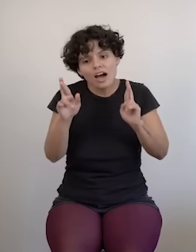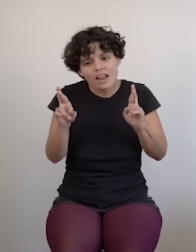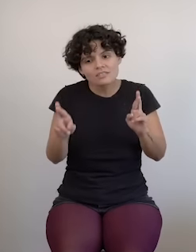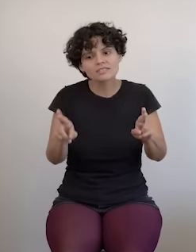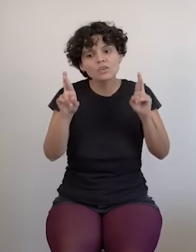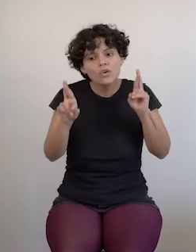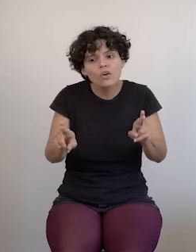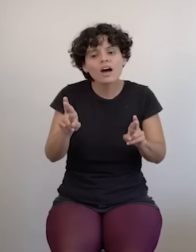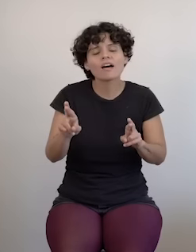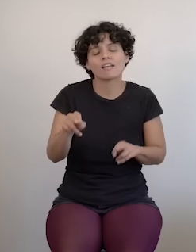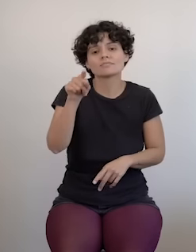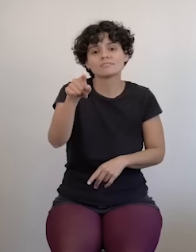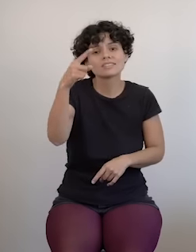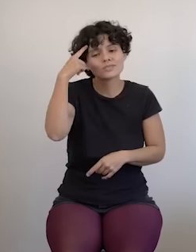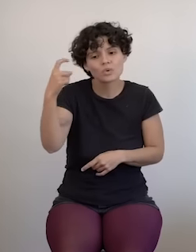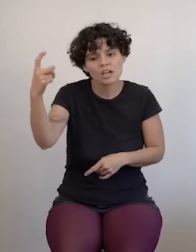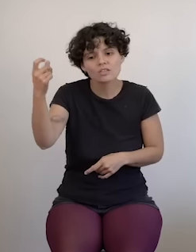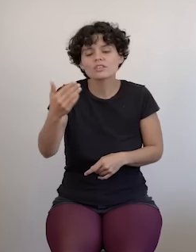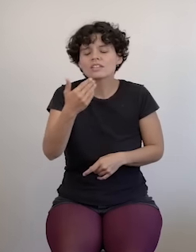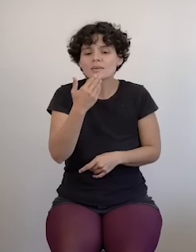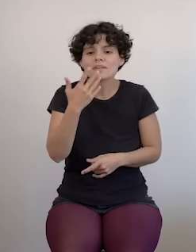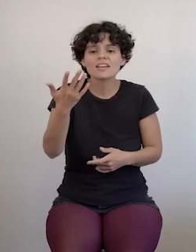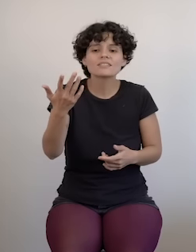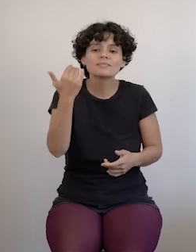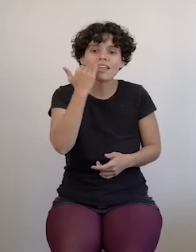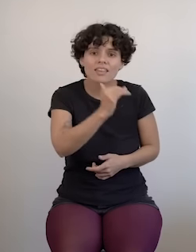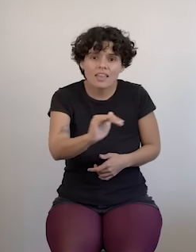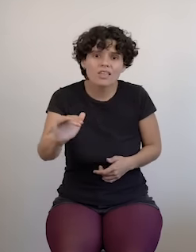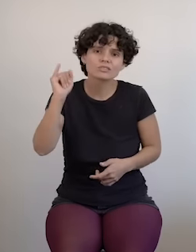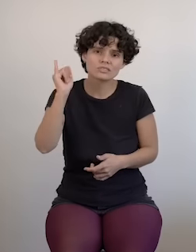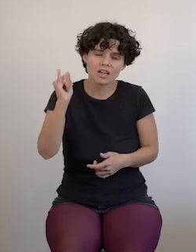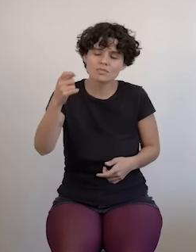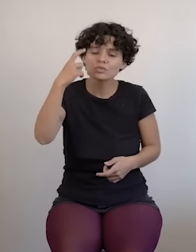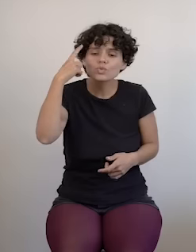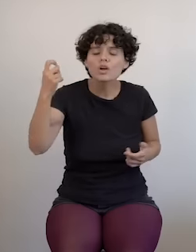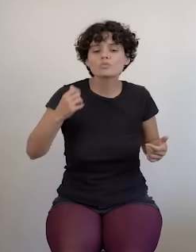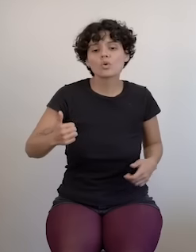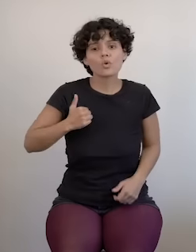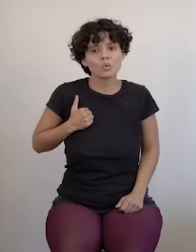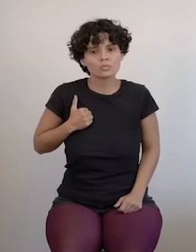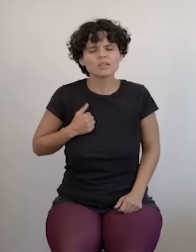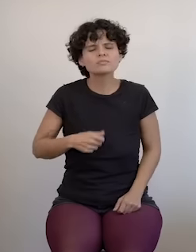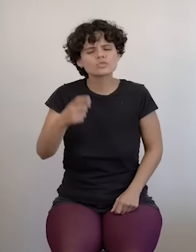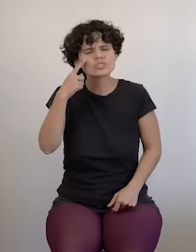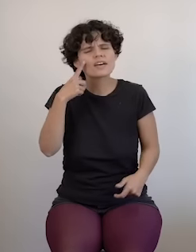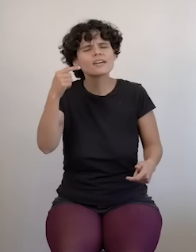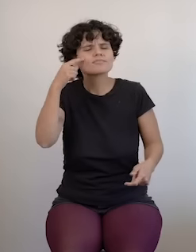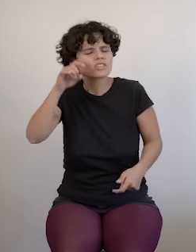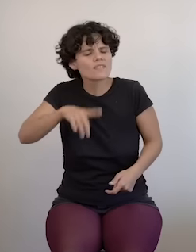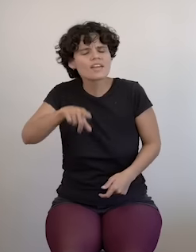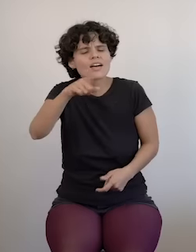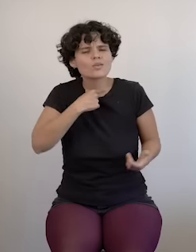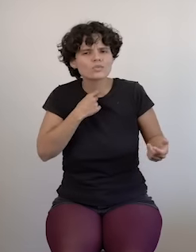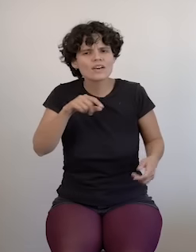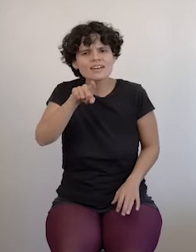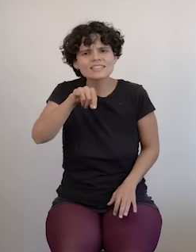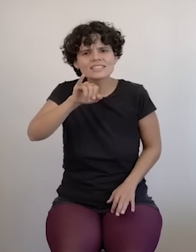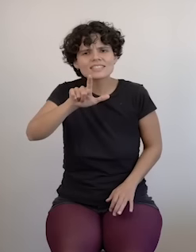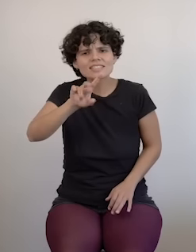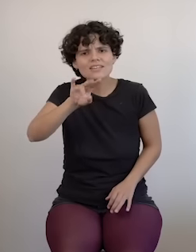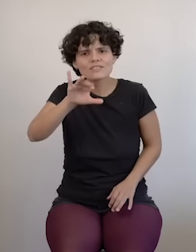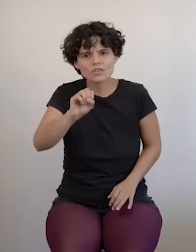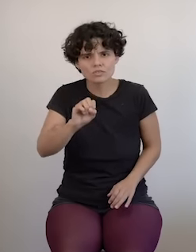ojalá pueda cumplir los sueños y que los niños también puedan cumplir los sueños. ¿Sabes lo que me pasó cuando supe que te gustaba Silvio? ¿Ah? Sentí